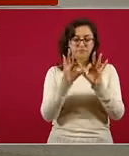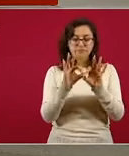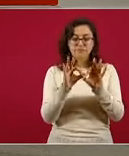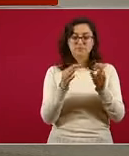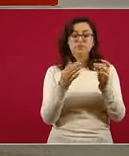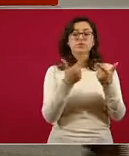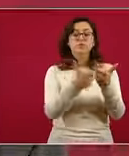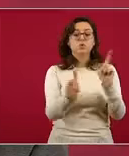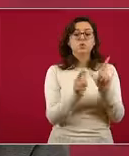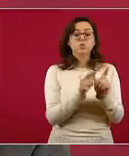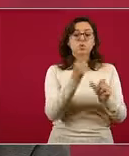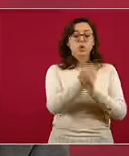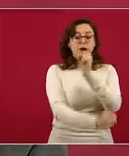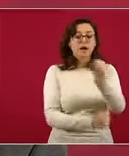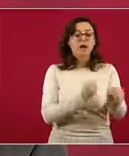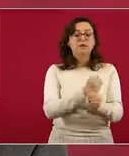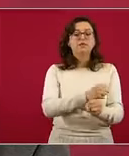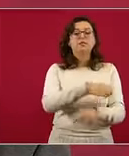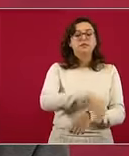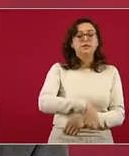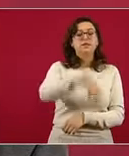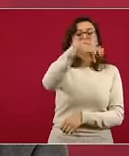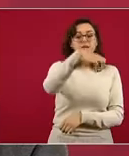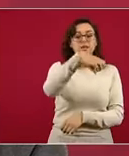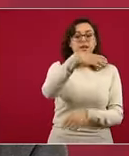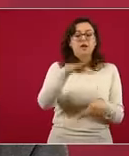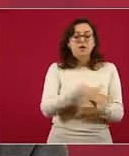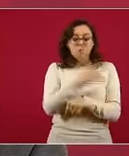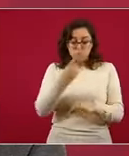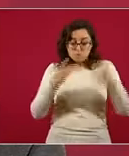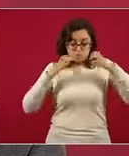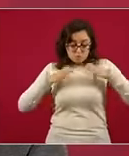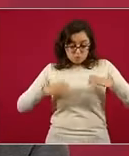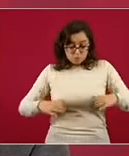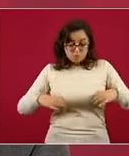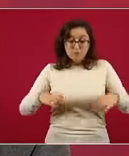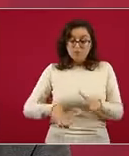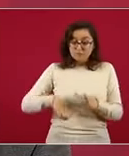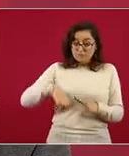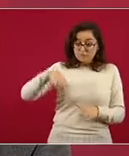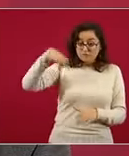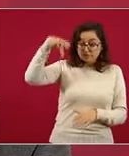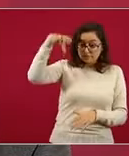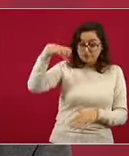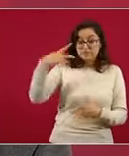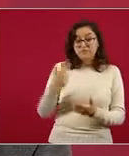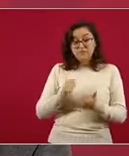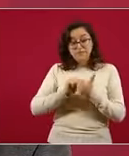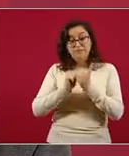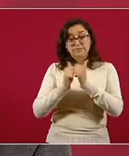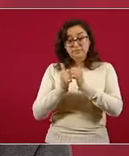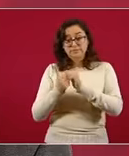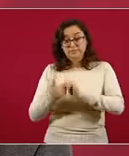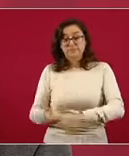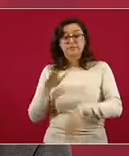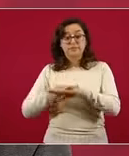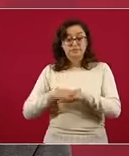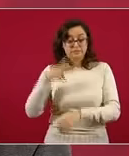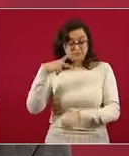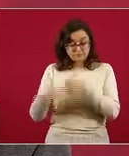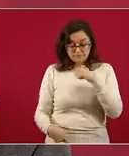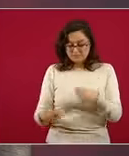edad. La edad es una condición biológica que determina mucho del riesgo de complicaciones